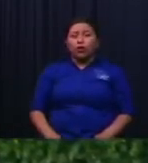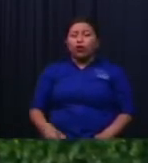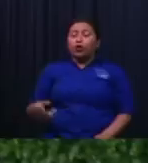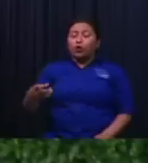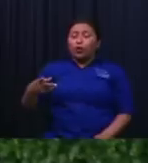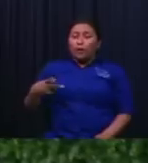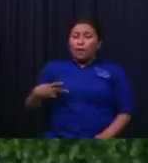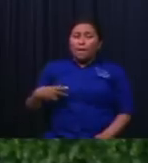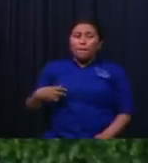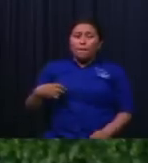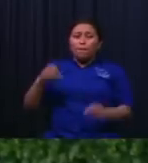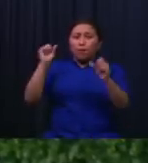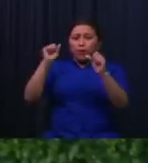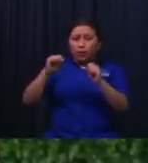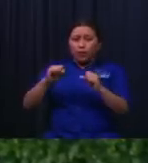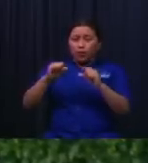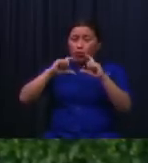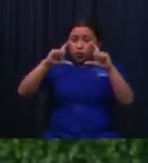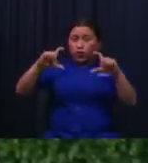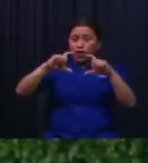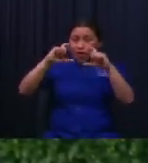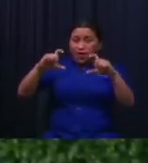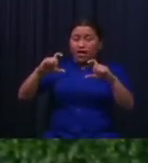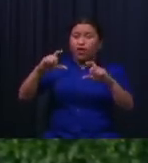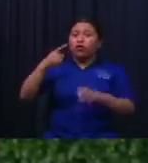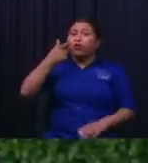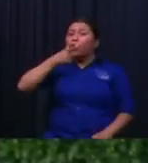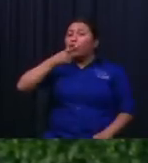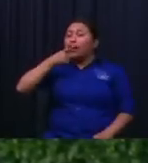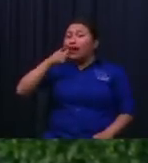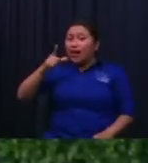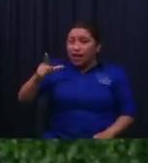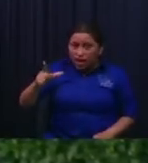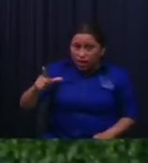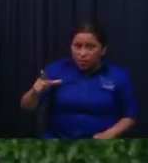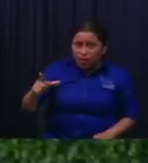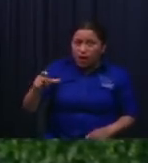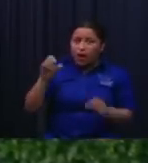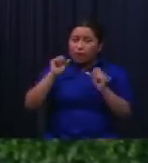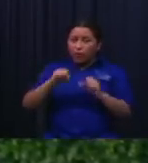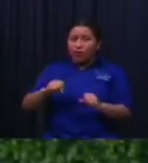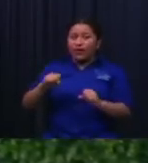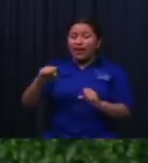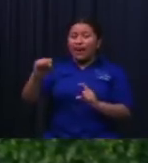curso entero de la existencia por ser hostiles.